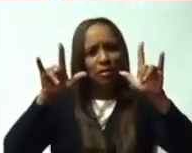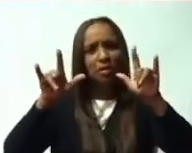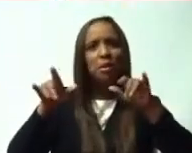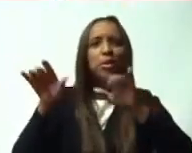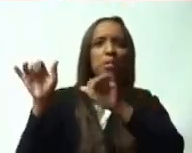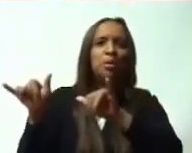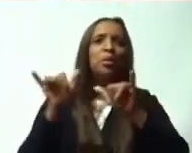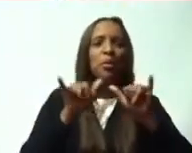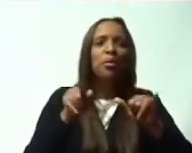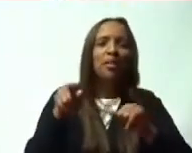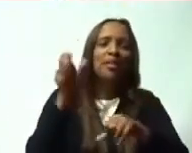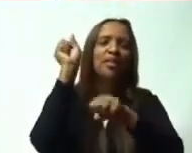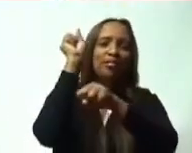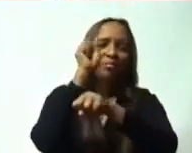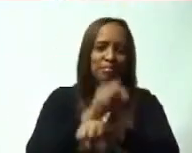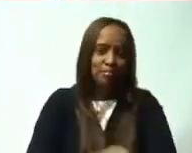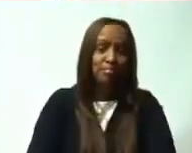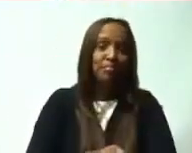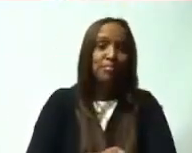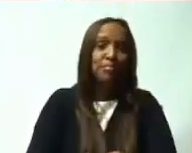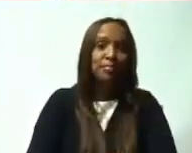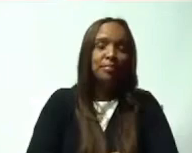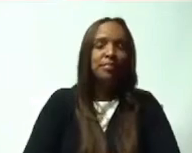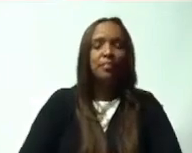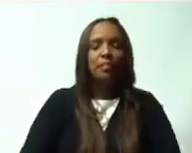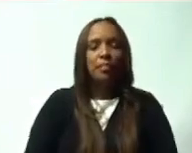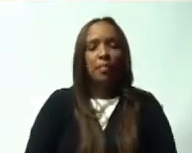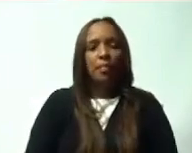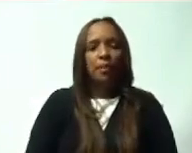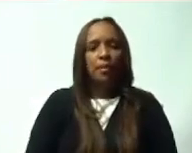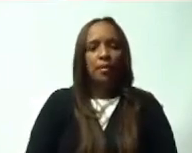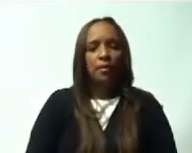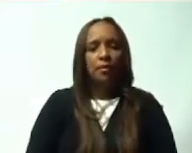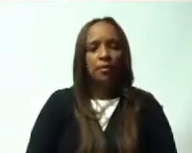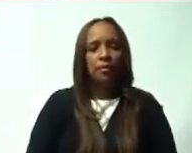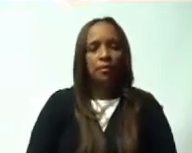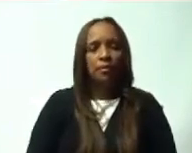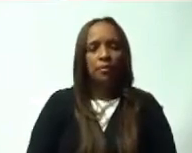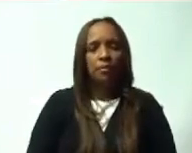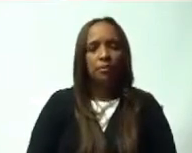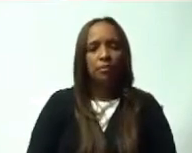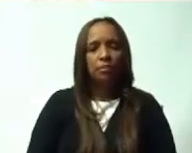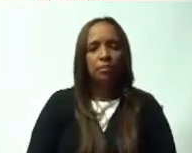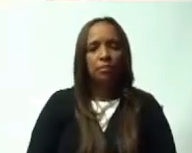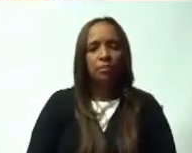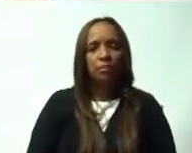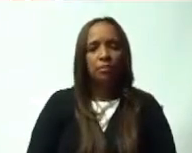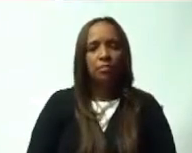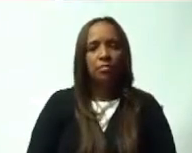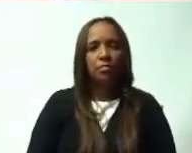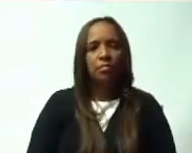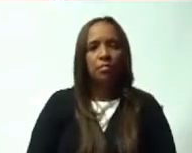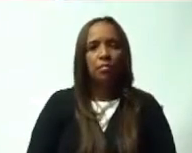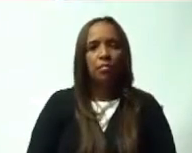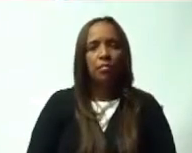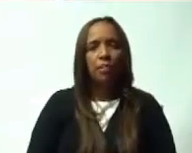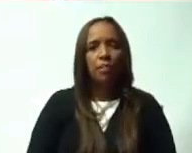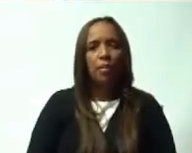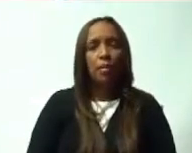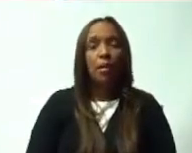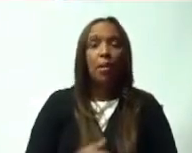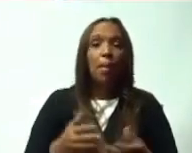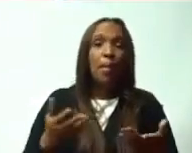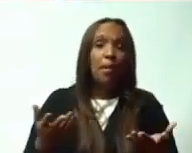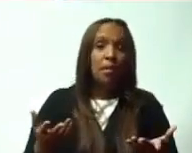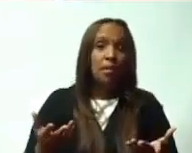Solamente me limito a felicitar a lo que el pueblo quería que lo